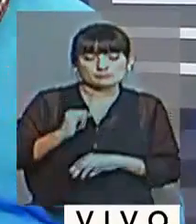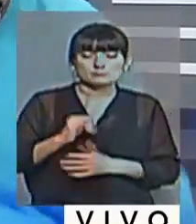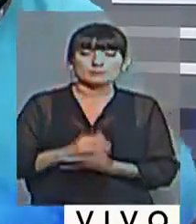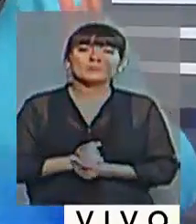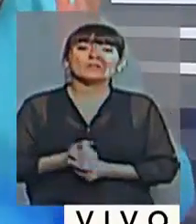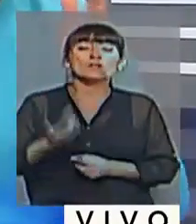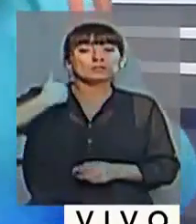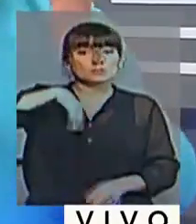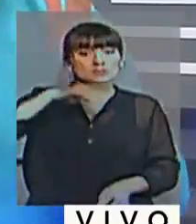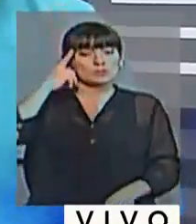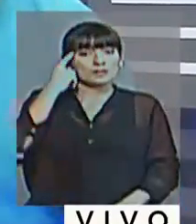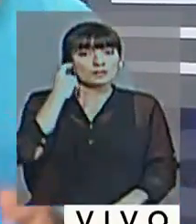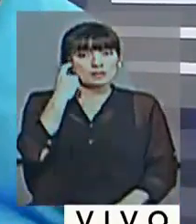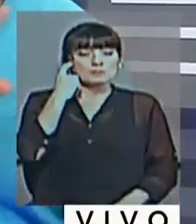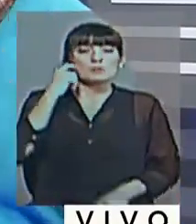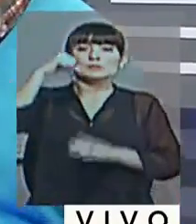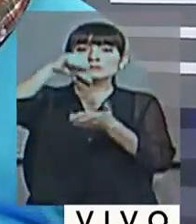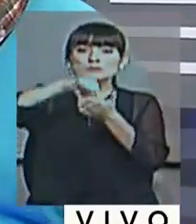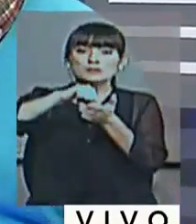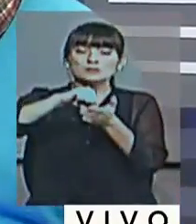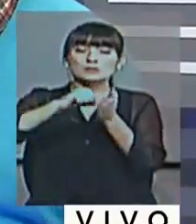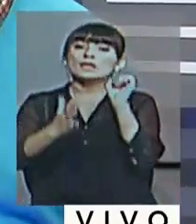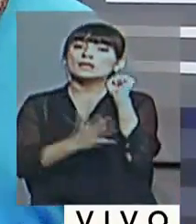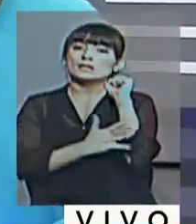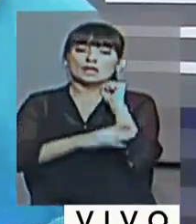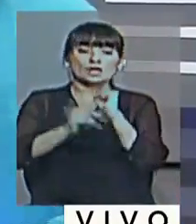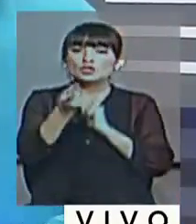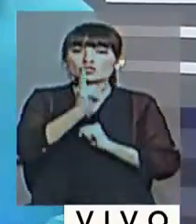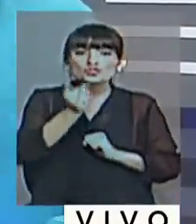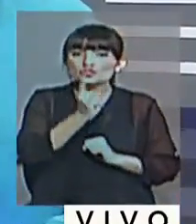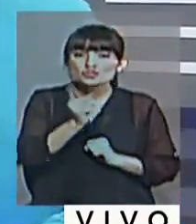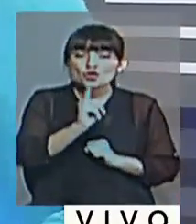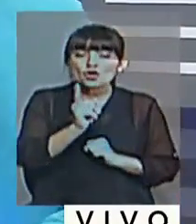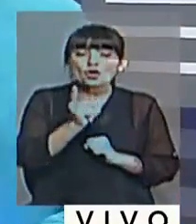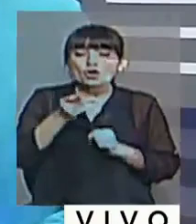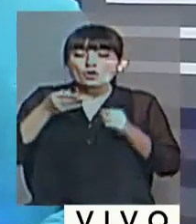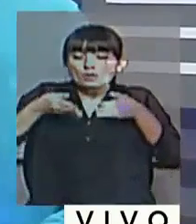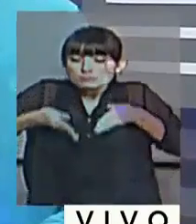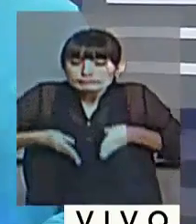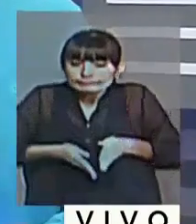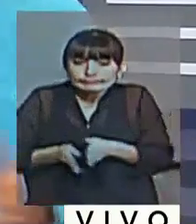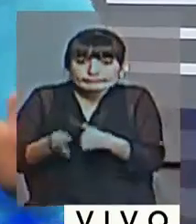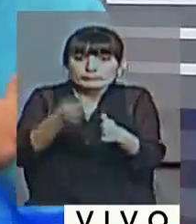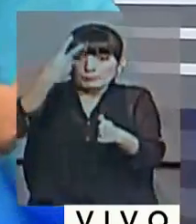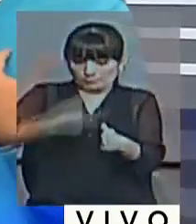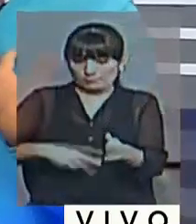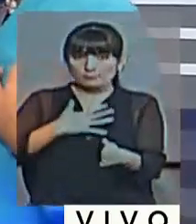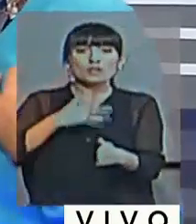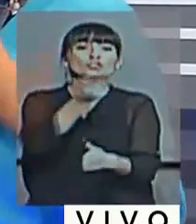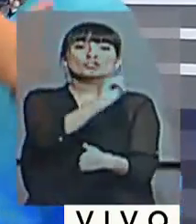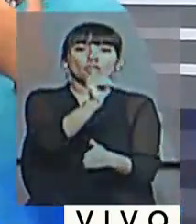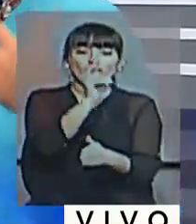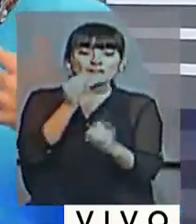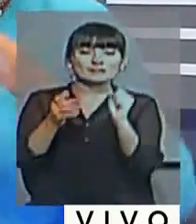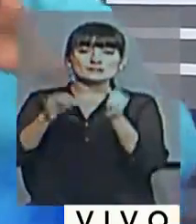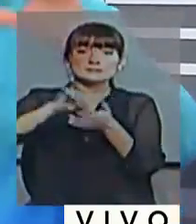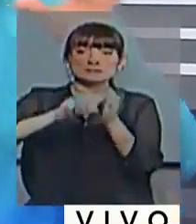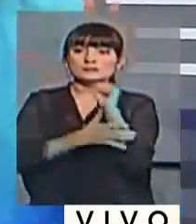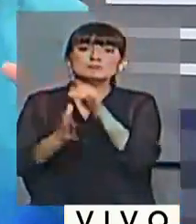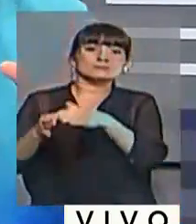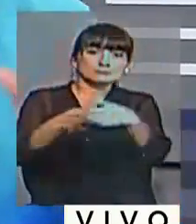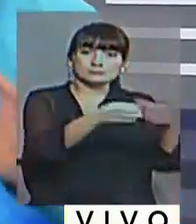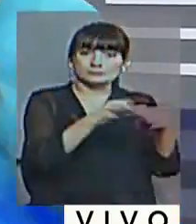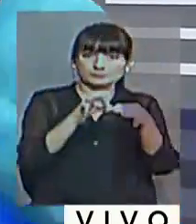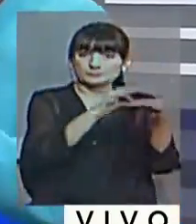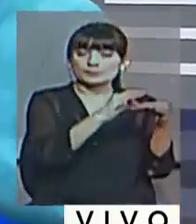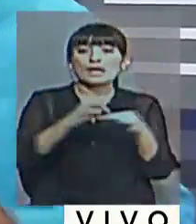creemos en la centroizquierda, no en el camino propio. La identidad de la democracia cristiana, desde su historia, sus tradiciones, su